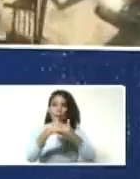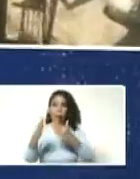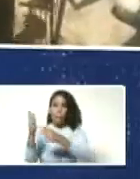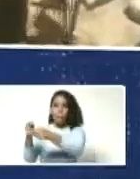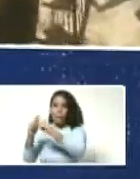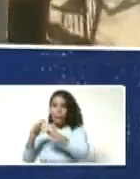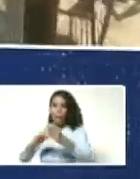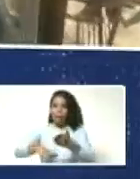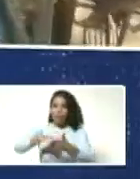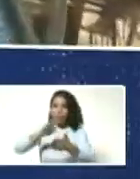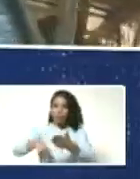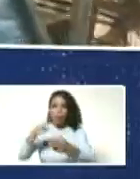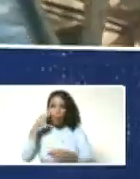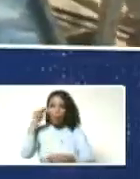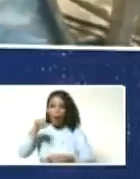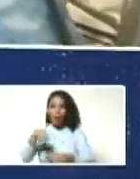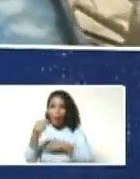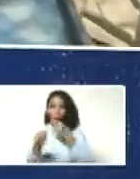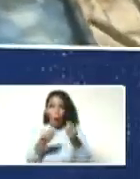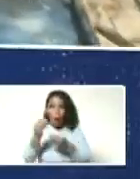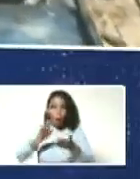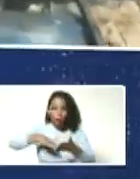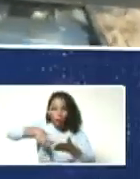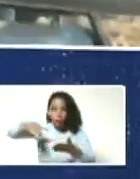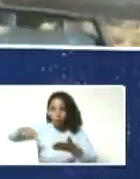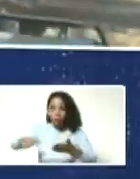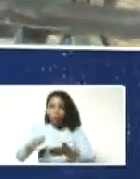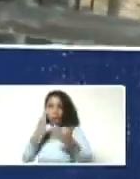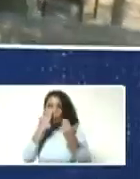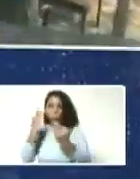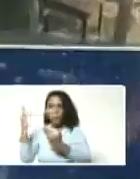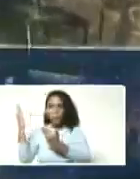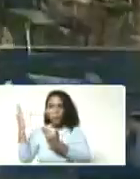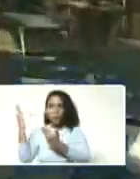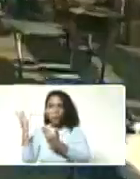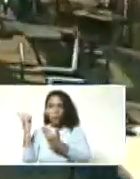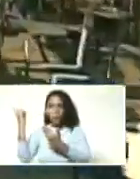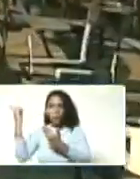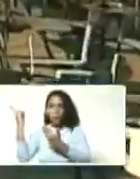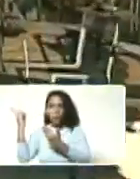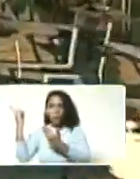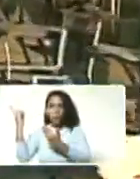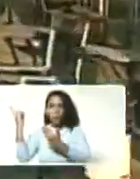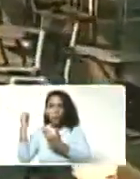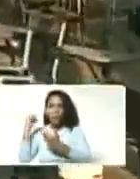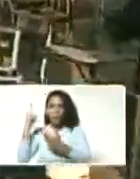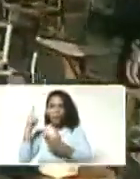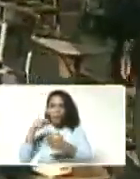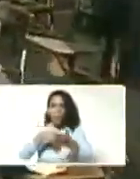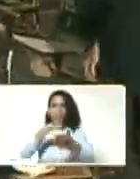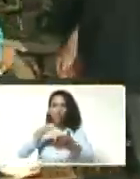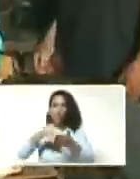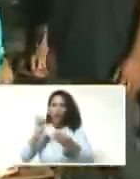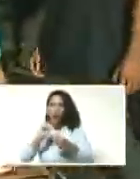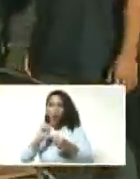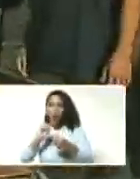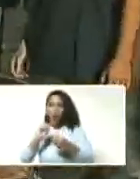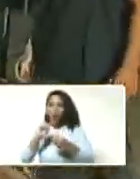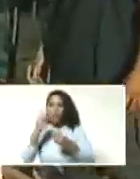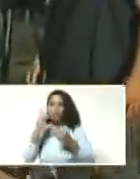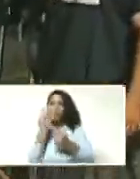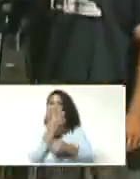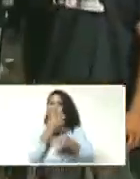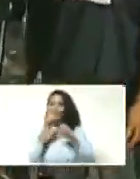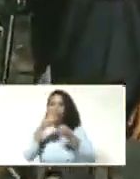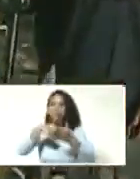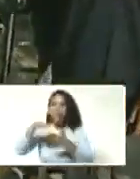para ver. Vamos a ver. Ah, vamos a ver. ¿Esto es barniz o pintura? Barniz, vamos a echarle